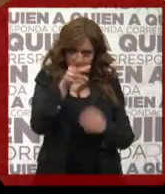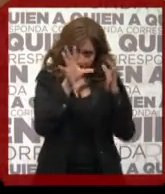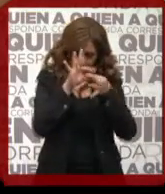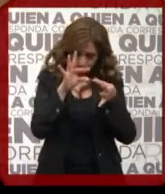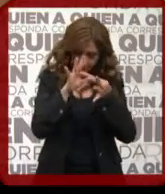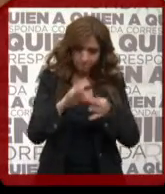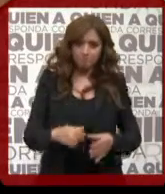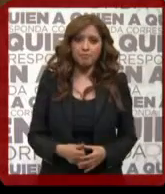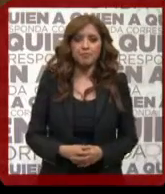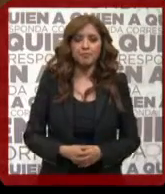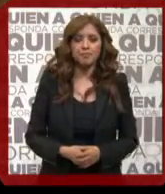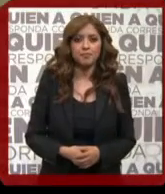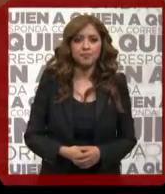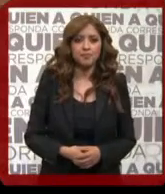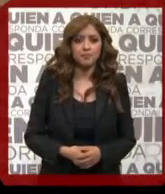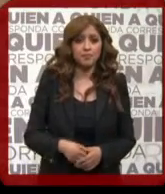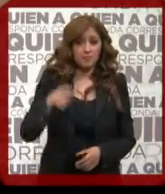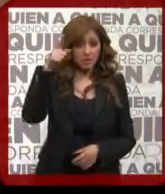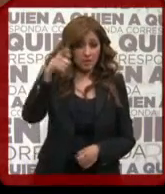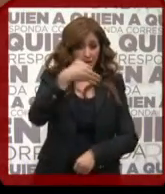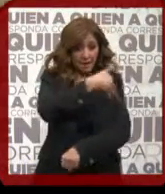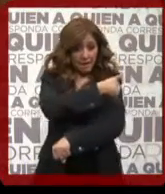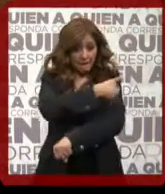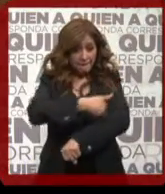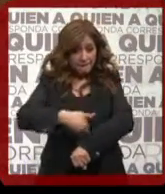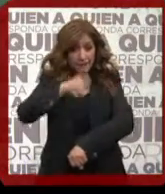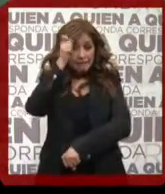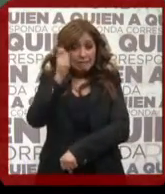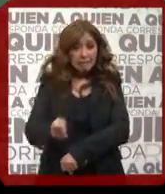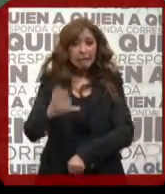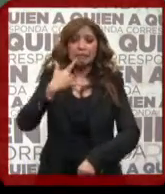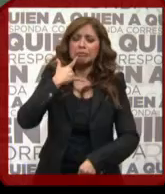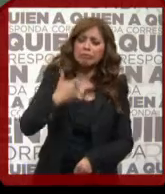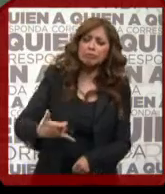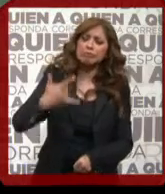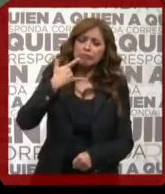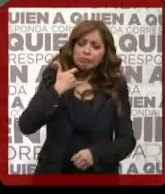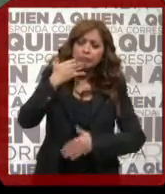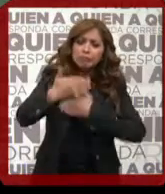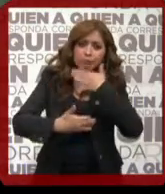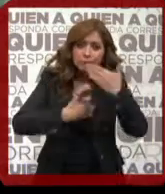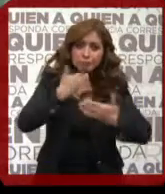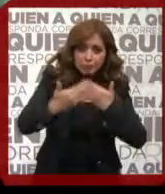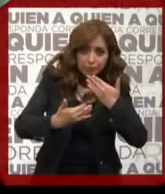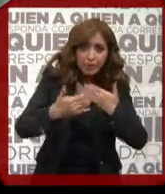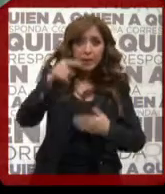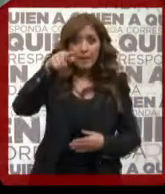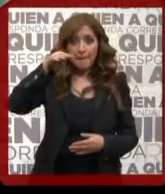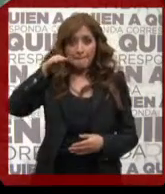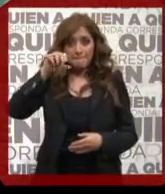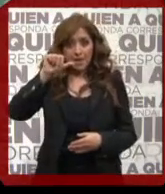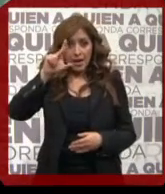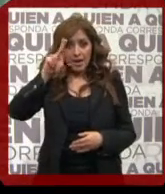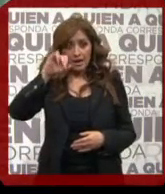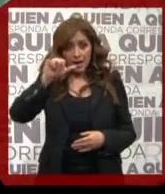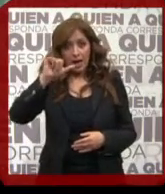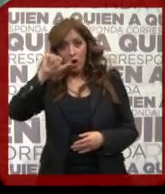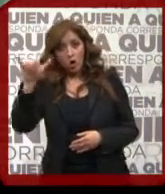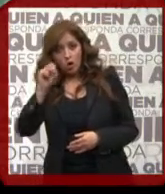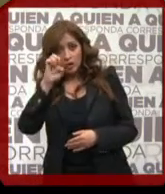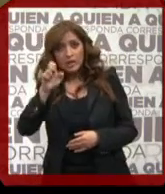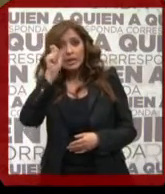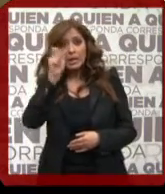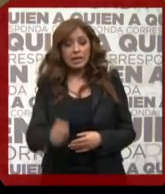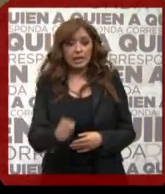Esta es la historia de una familia que ha salido adelante a base de esfuerzo y amor. María José es la mamá de Chazelle, una niña